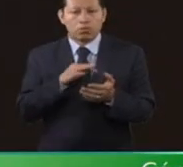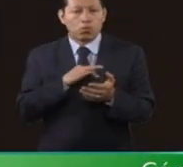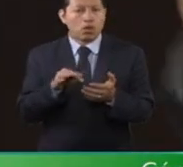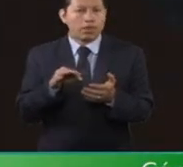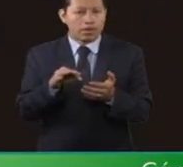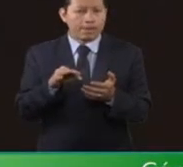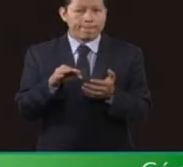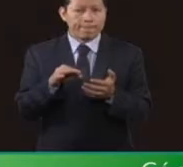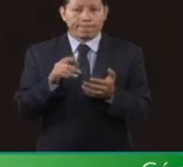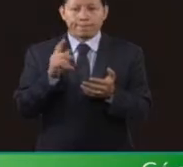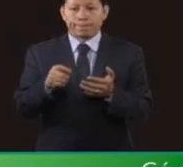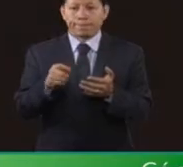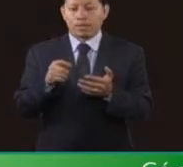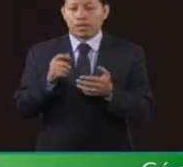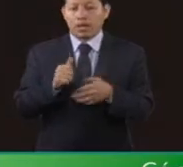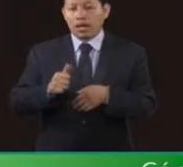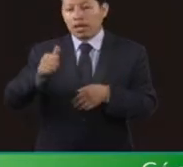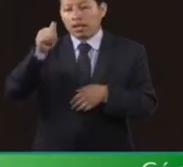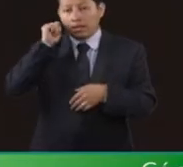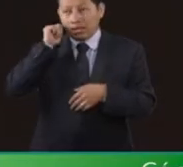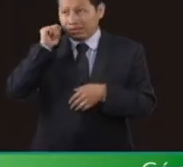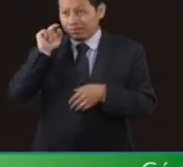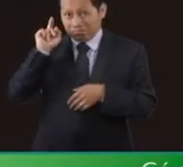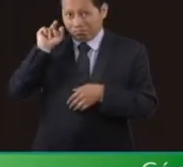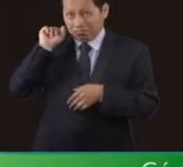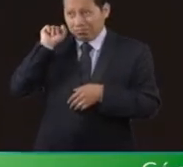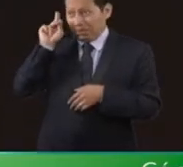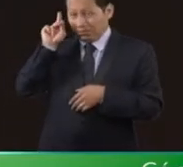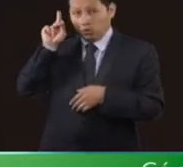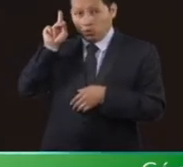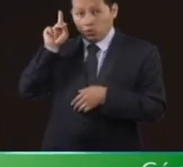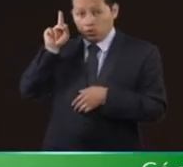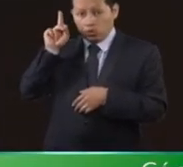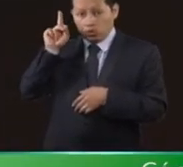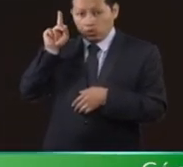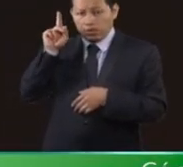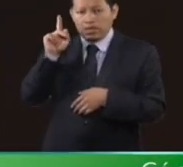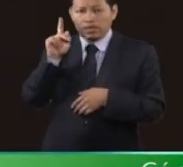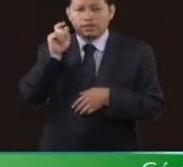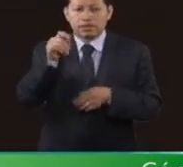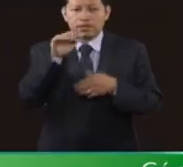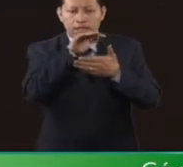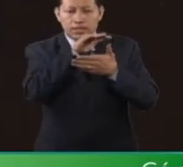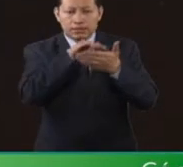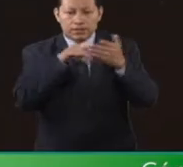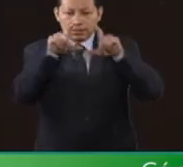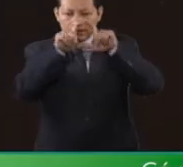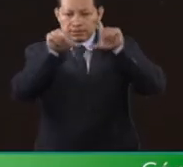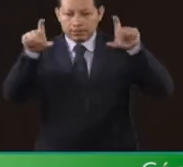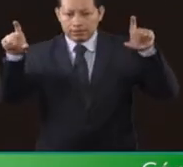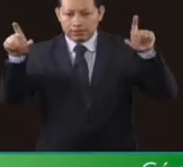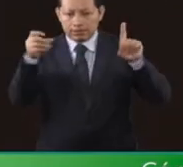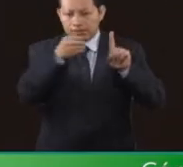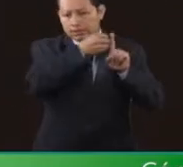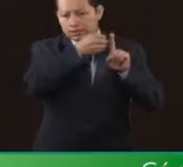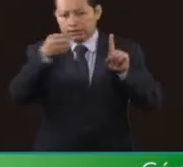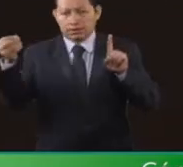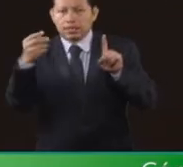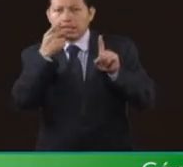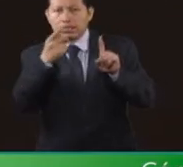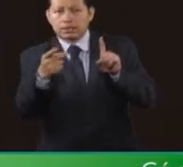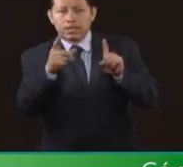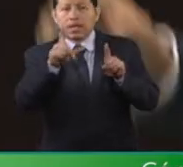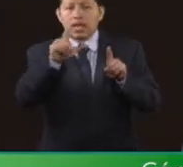realidad lo que atrás de nosotros y al frente de ustedes se lee: la patria es primero, señores.